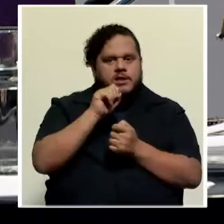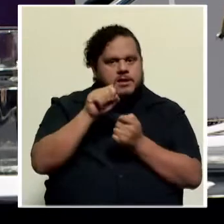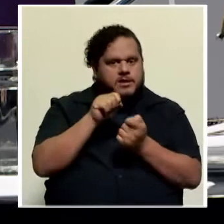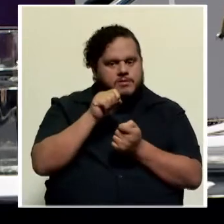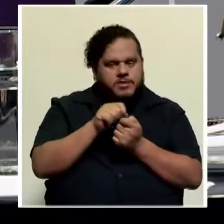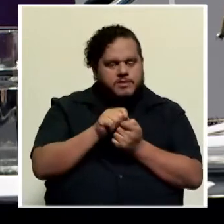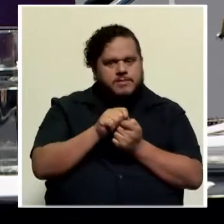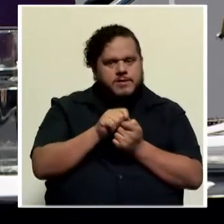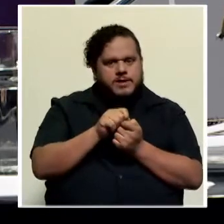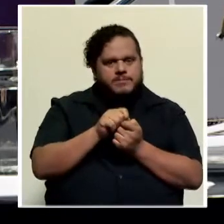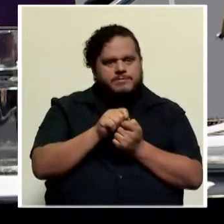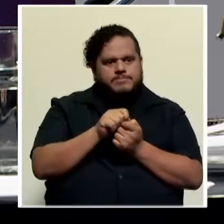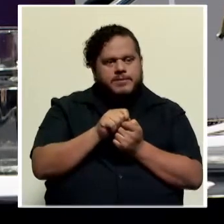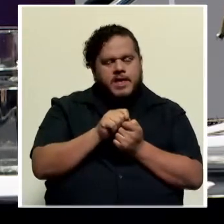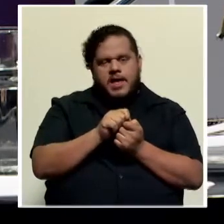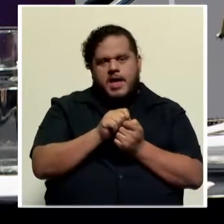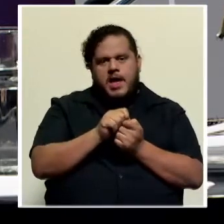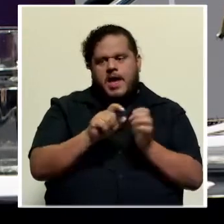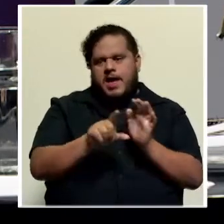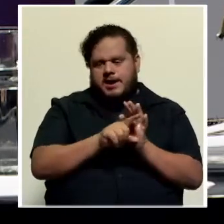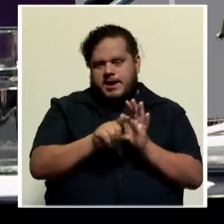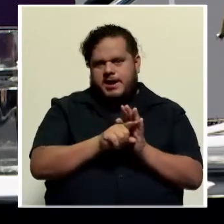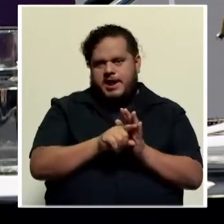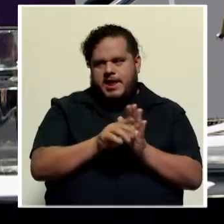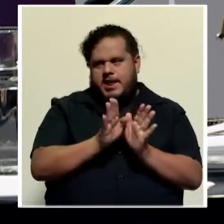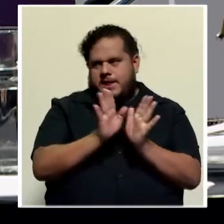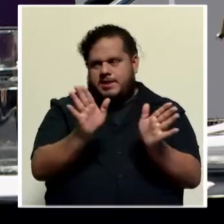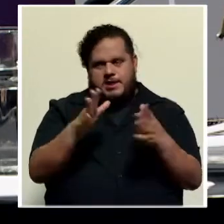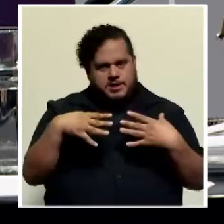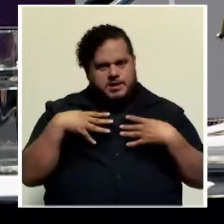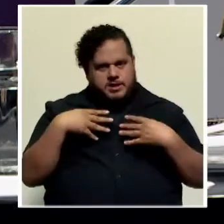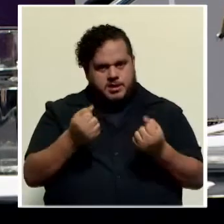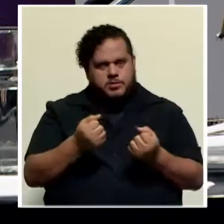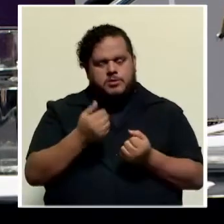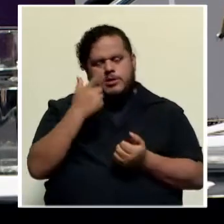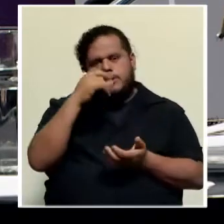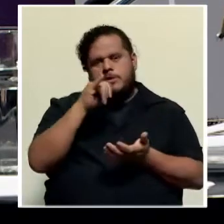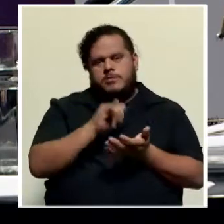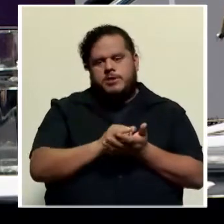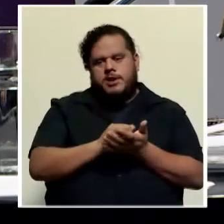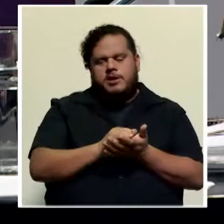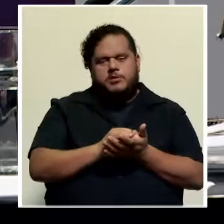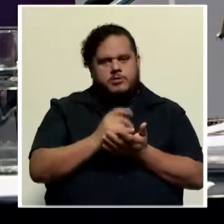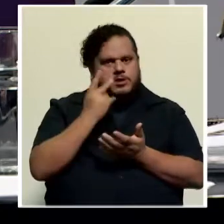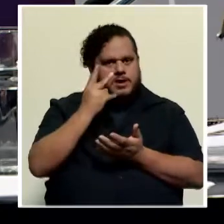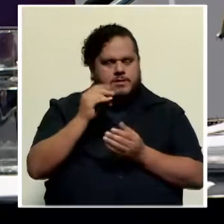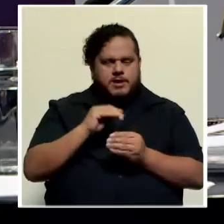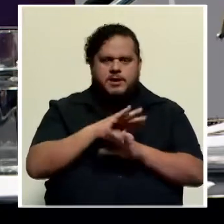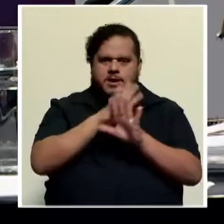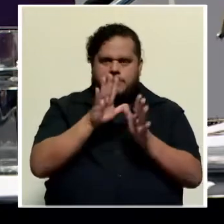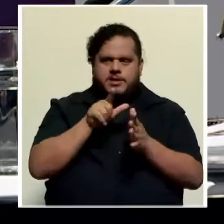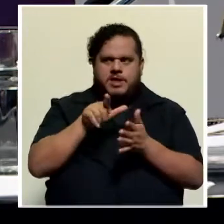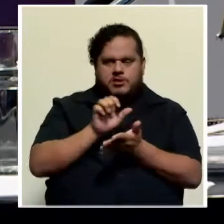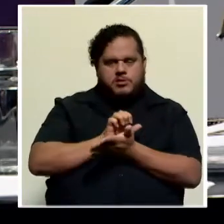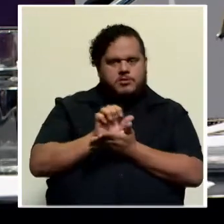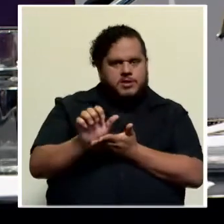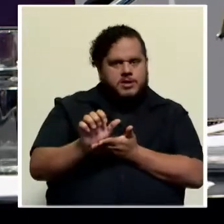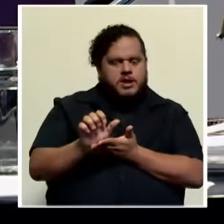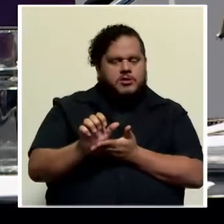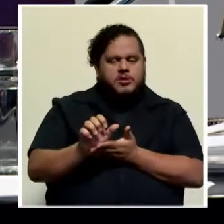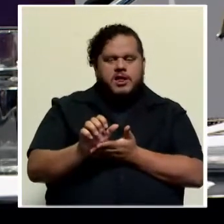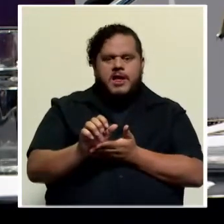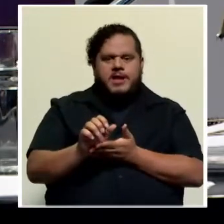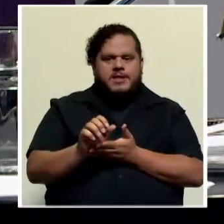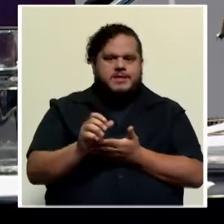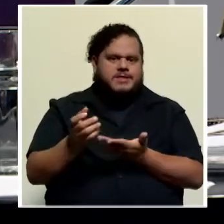y particular a la Ley General de Salud, con lo cual evidentemente estos rechazos van, digamos, en